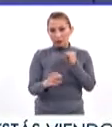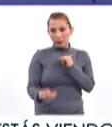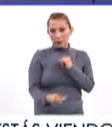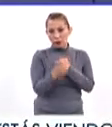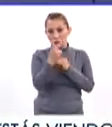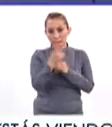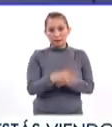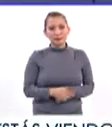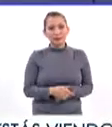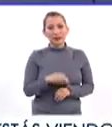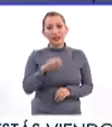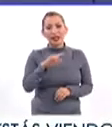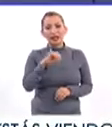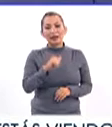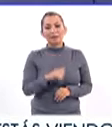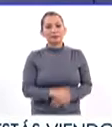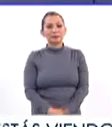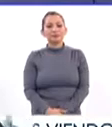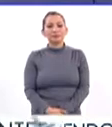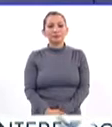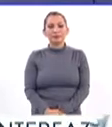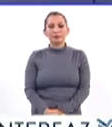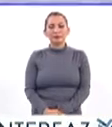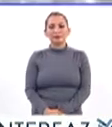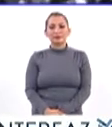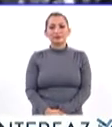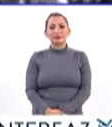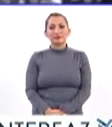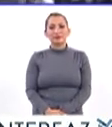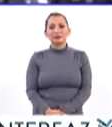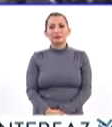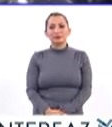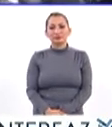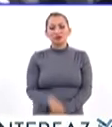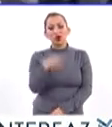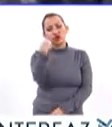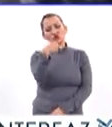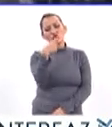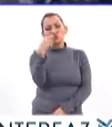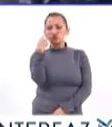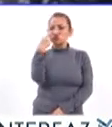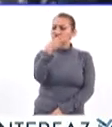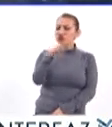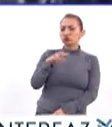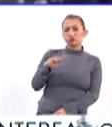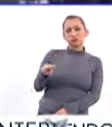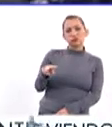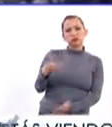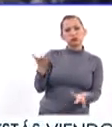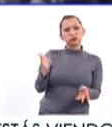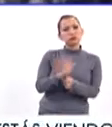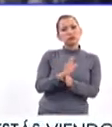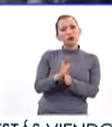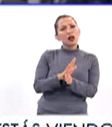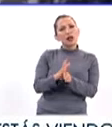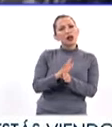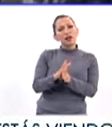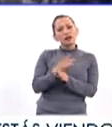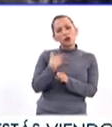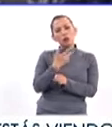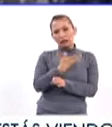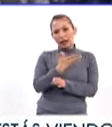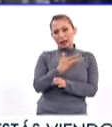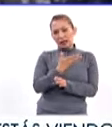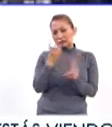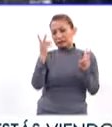última pregunta, Mauricio, de Nelly Robles. Desde su óptica, ¿qué beneficio podemos